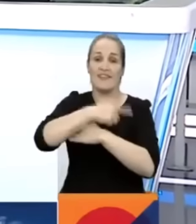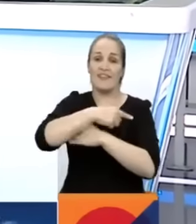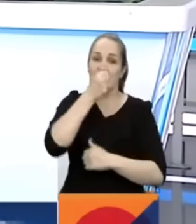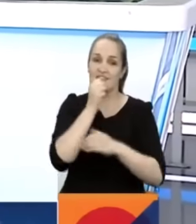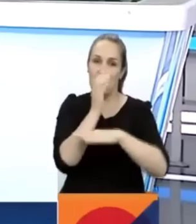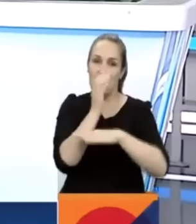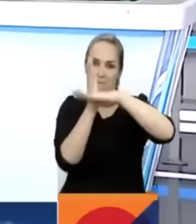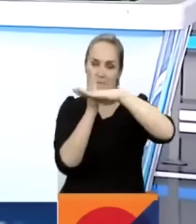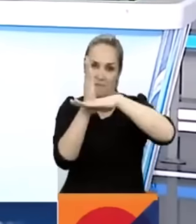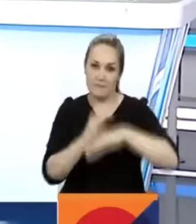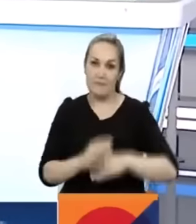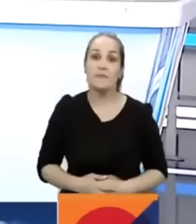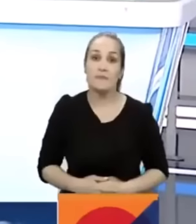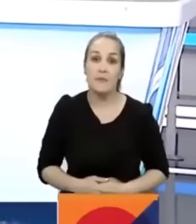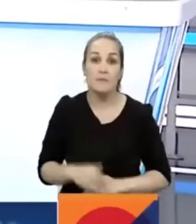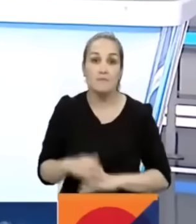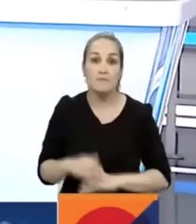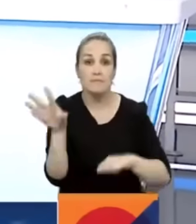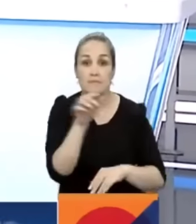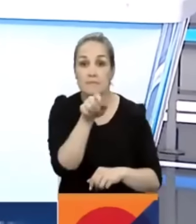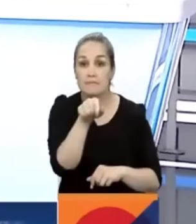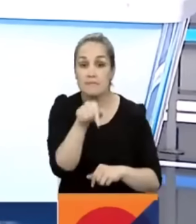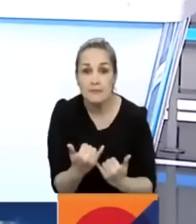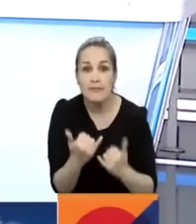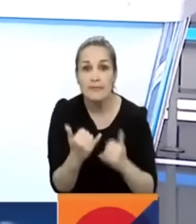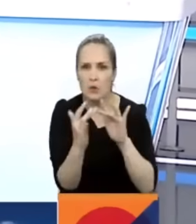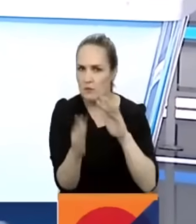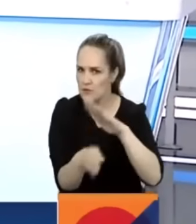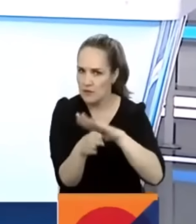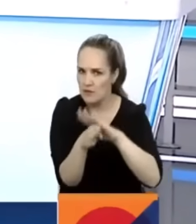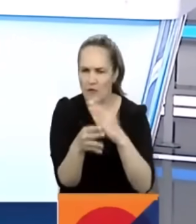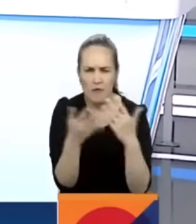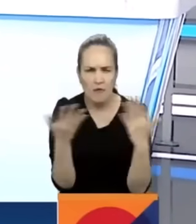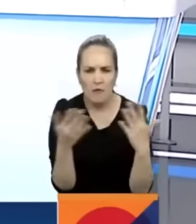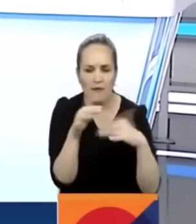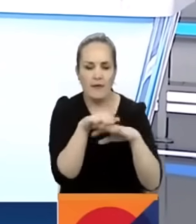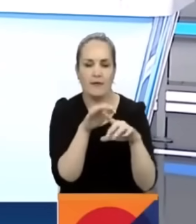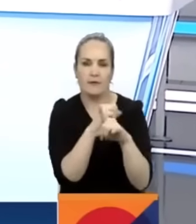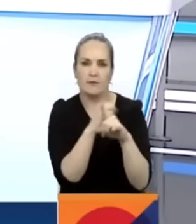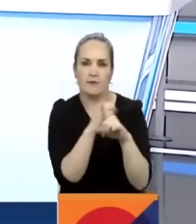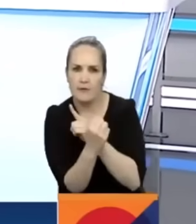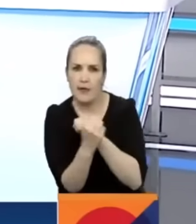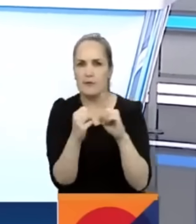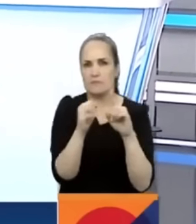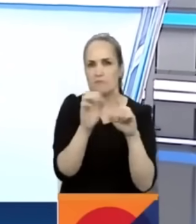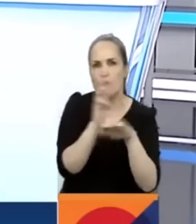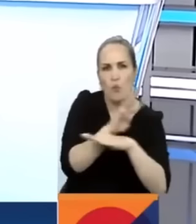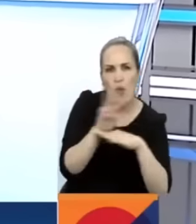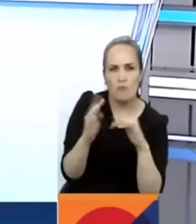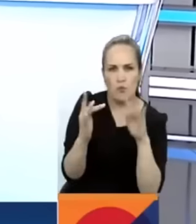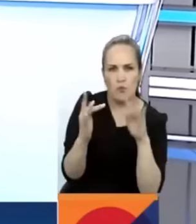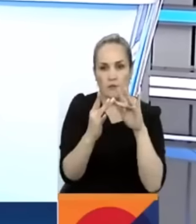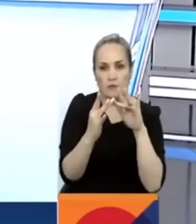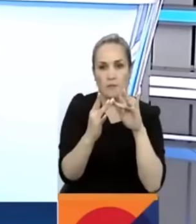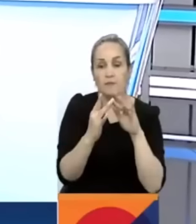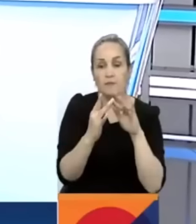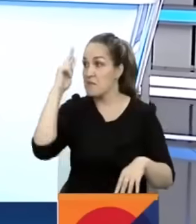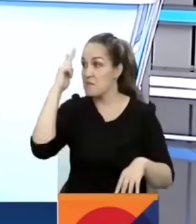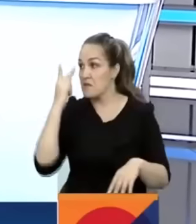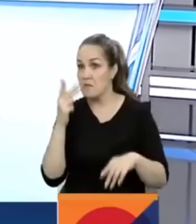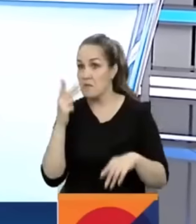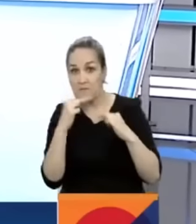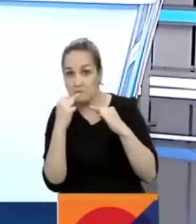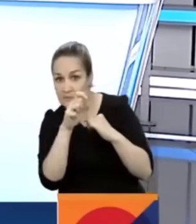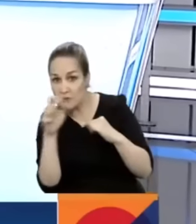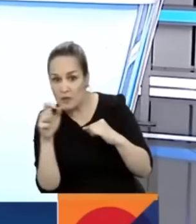de RTVC Noticias y los invitamos a que sigamos en contacto a través de nuestras plataformas digitales. Vilma y televidentes, también muy